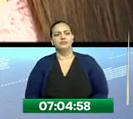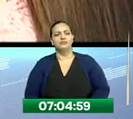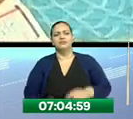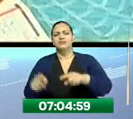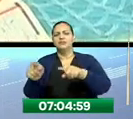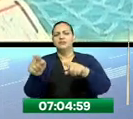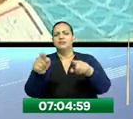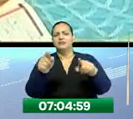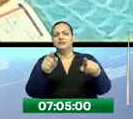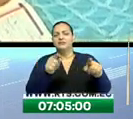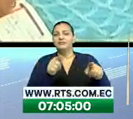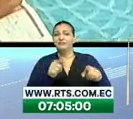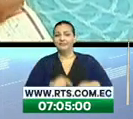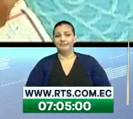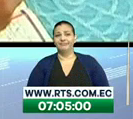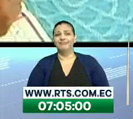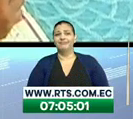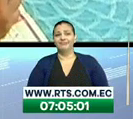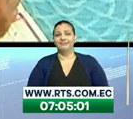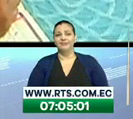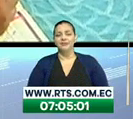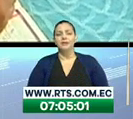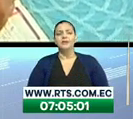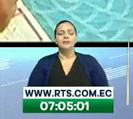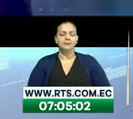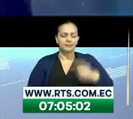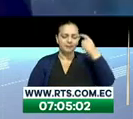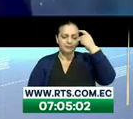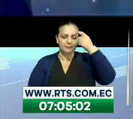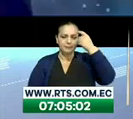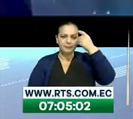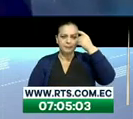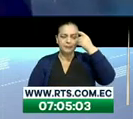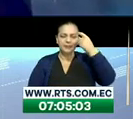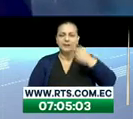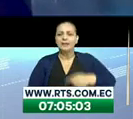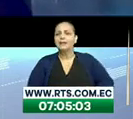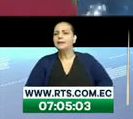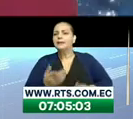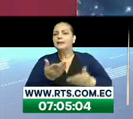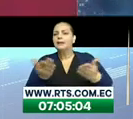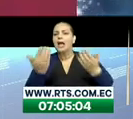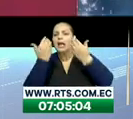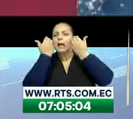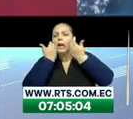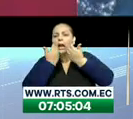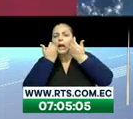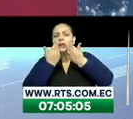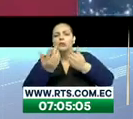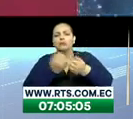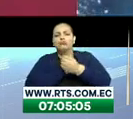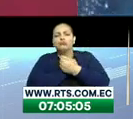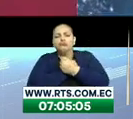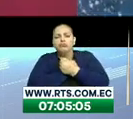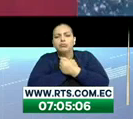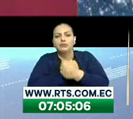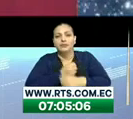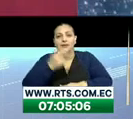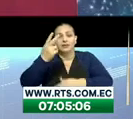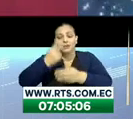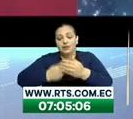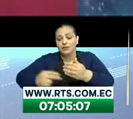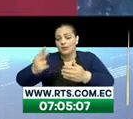incrementando el dolor. Hay que sembrar ese cariño para que nuestros hijos el día de